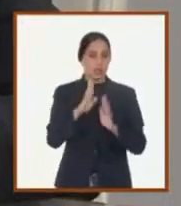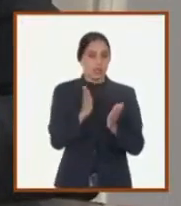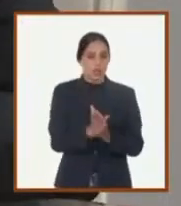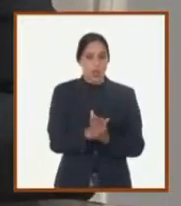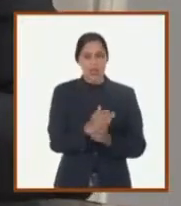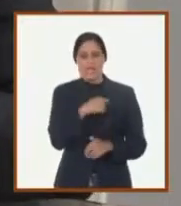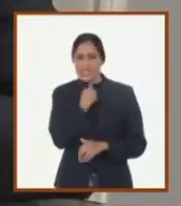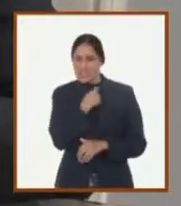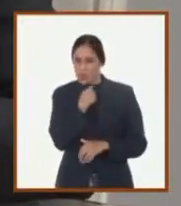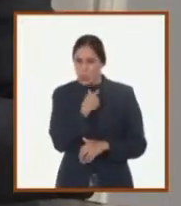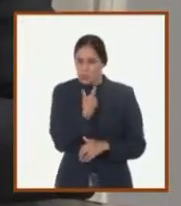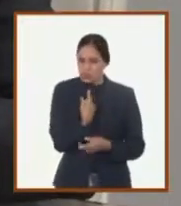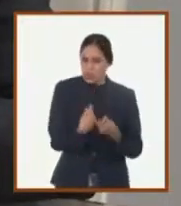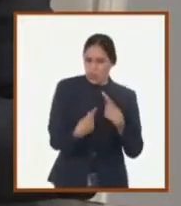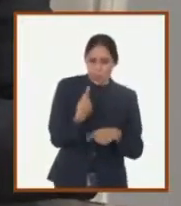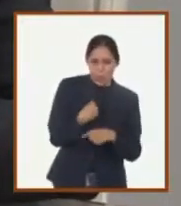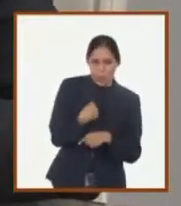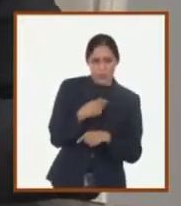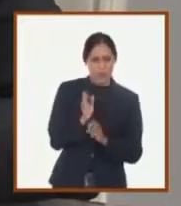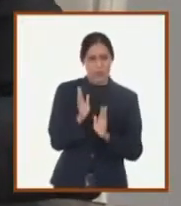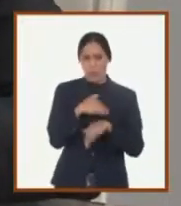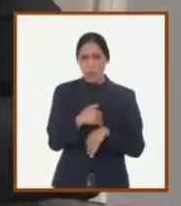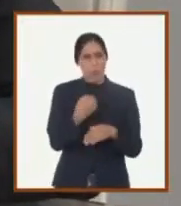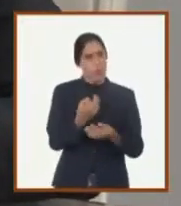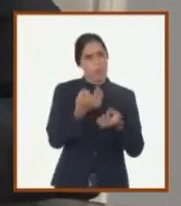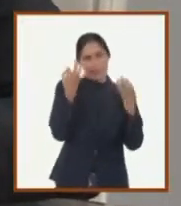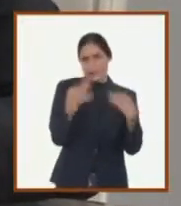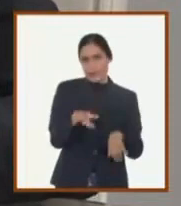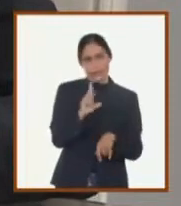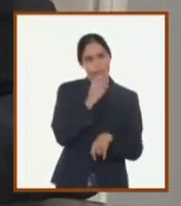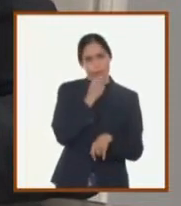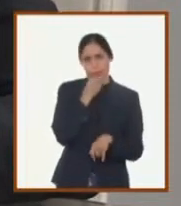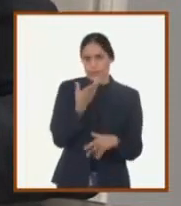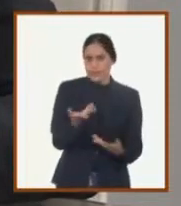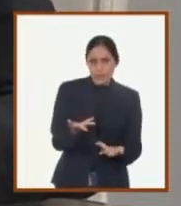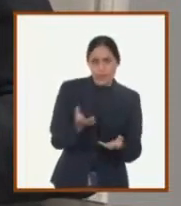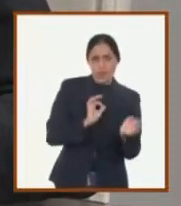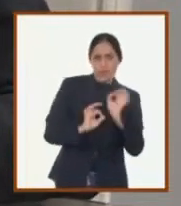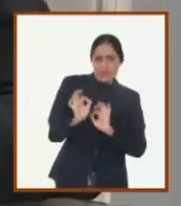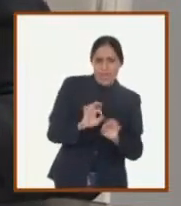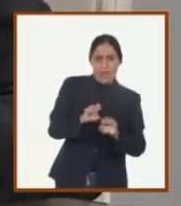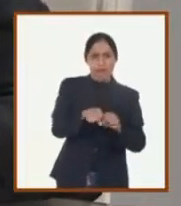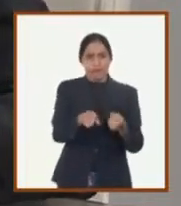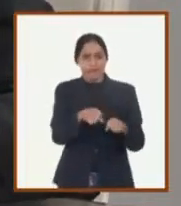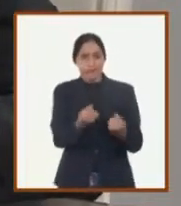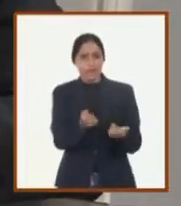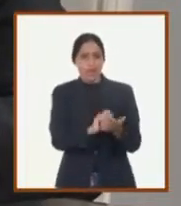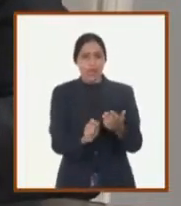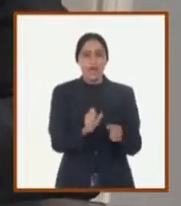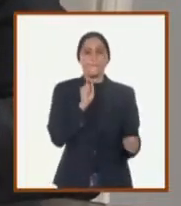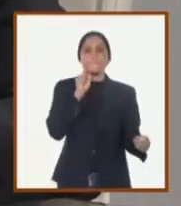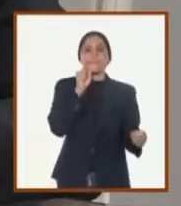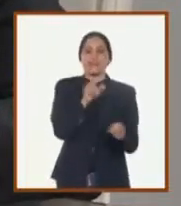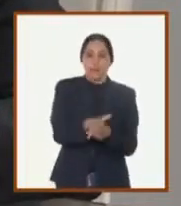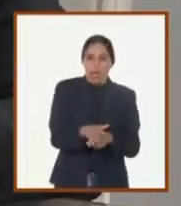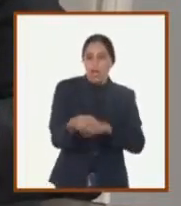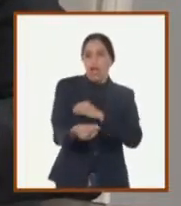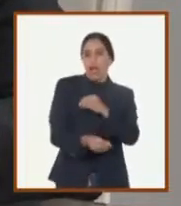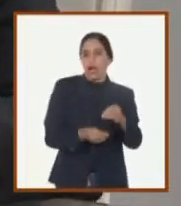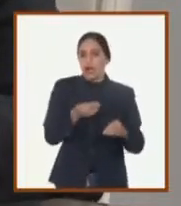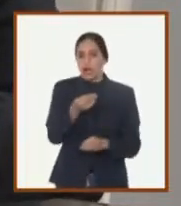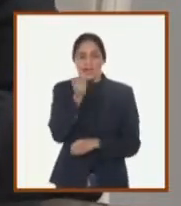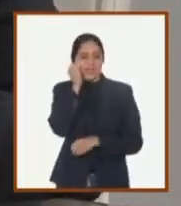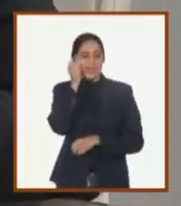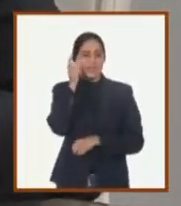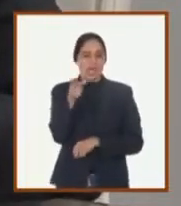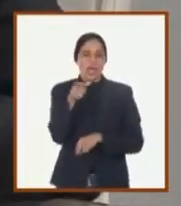incluso no le gustaba que se exhibieran los originales y fue en comenzar a mecanografiar los originales